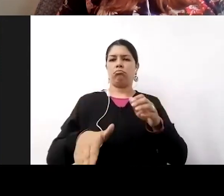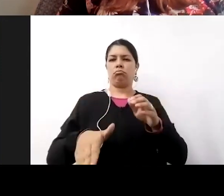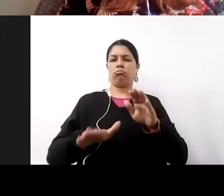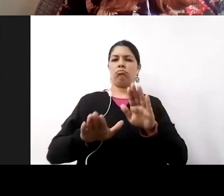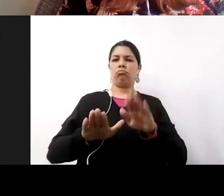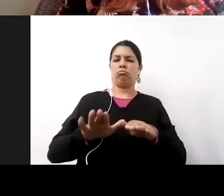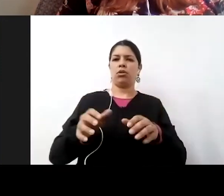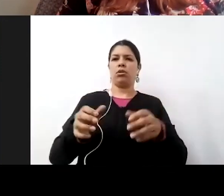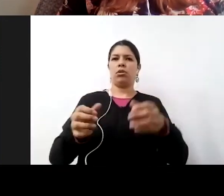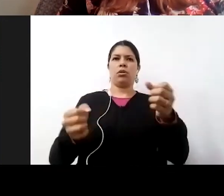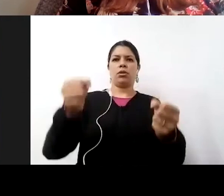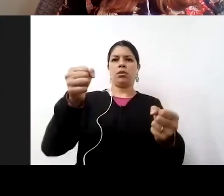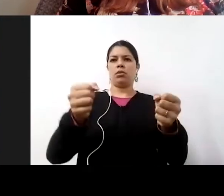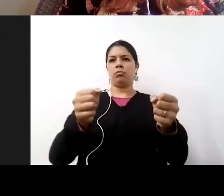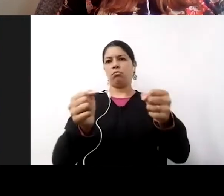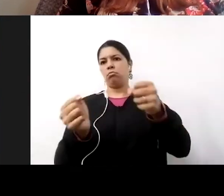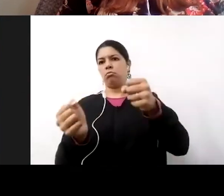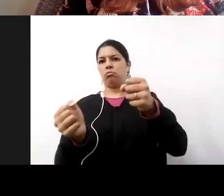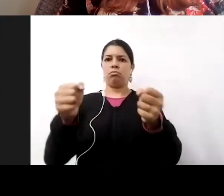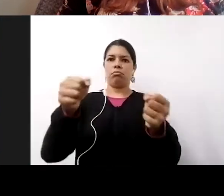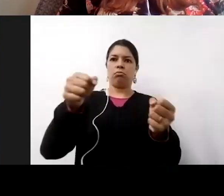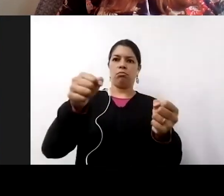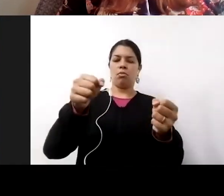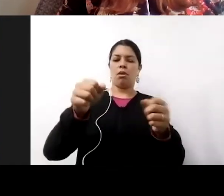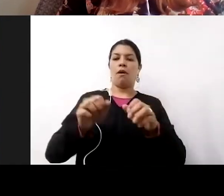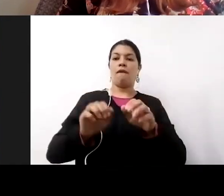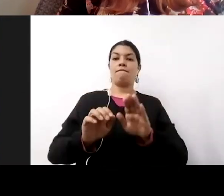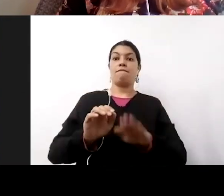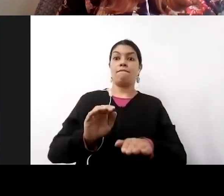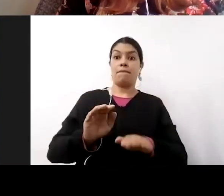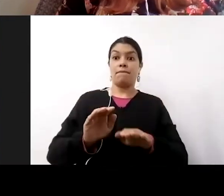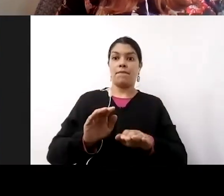disminuir nuestra velocidad cuando veamos un obstáculo.